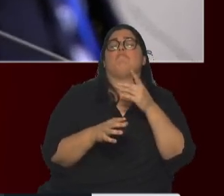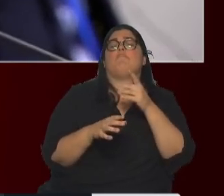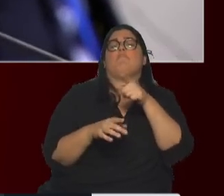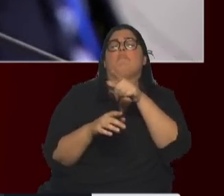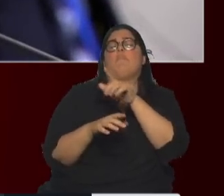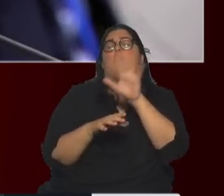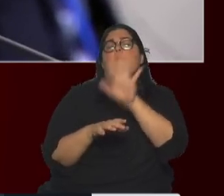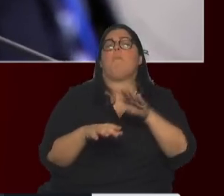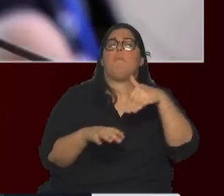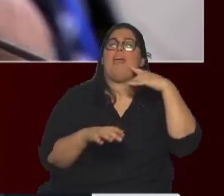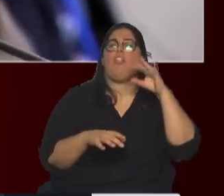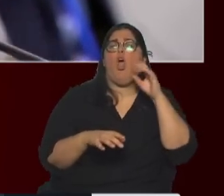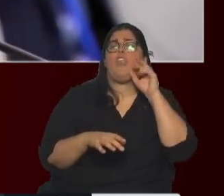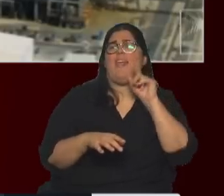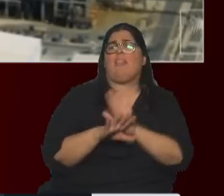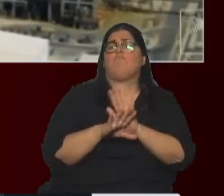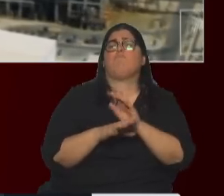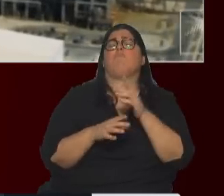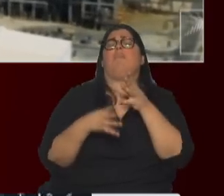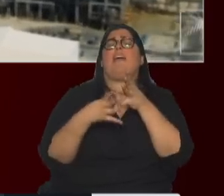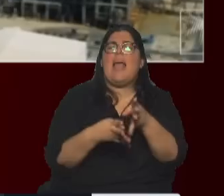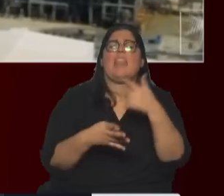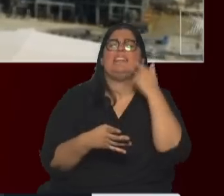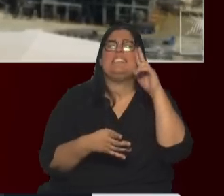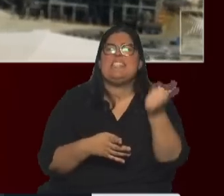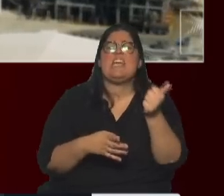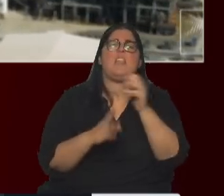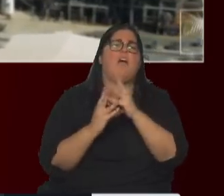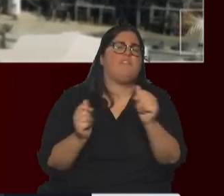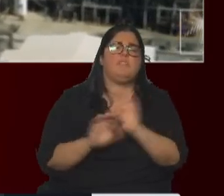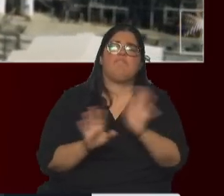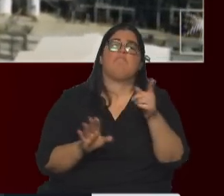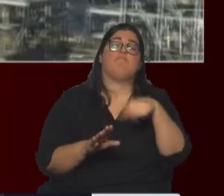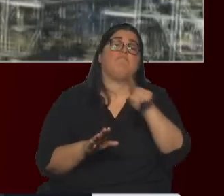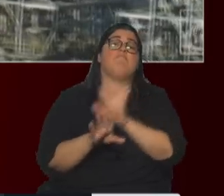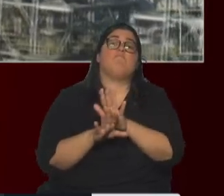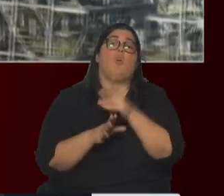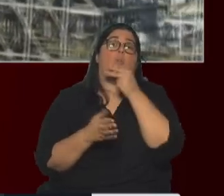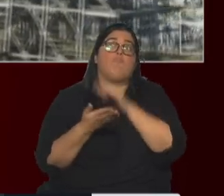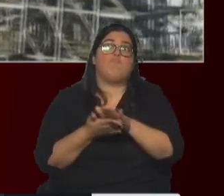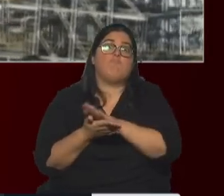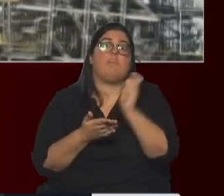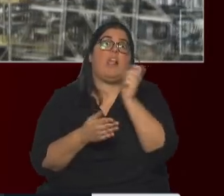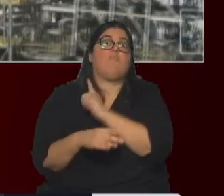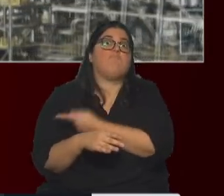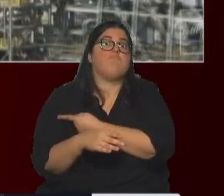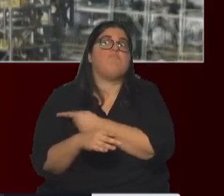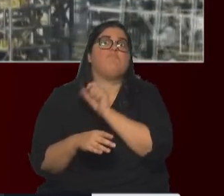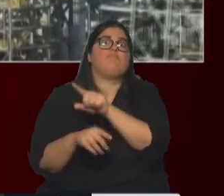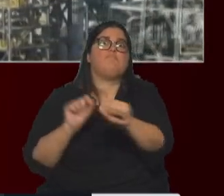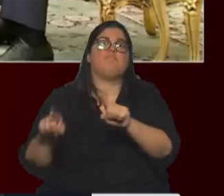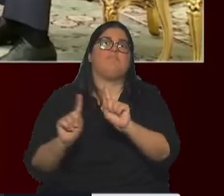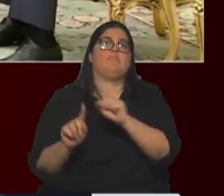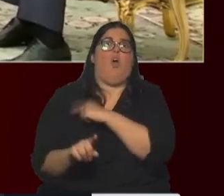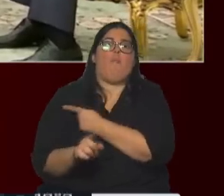ejemplo, terminó la guerra en Siria, etcétera, dio un aire a los países de Medio Oriente para convertirse en potencias y empezaron a tener